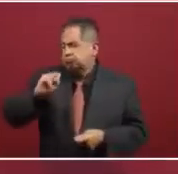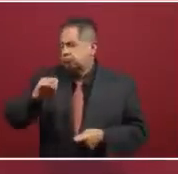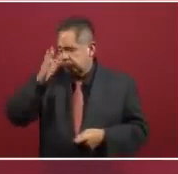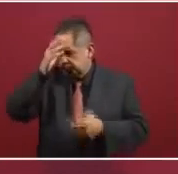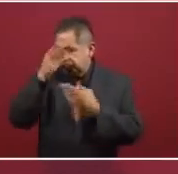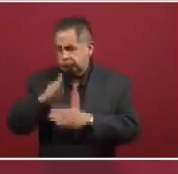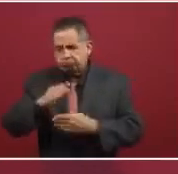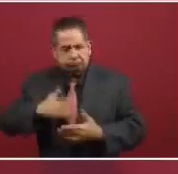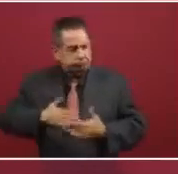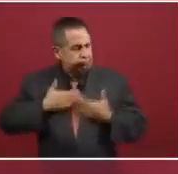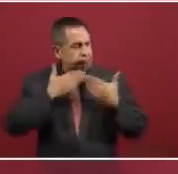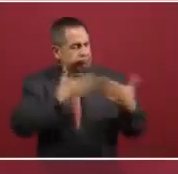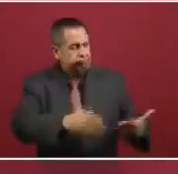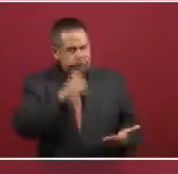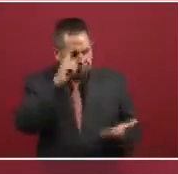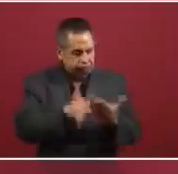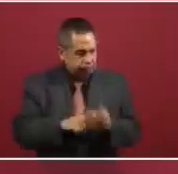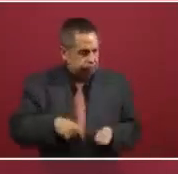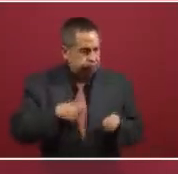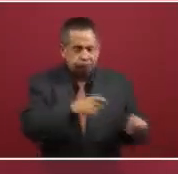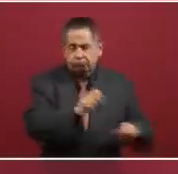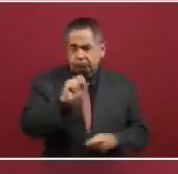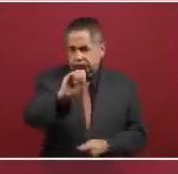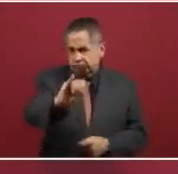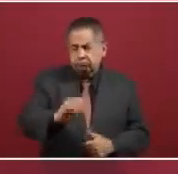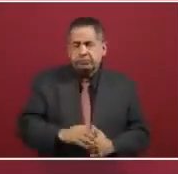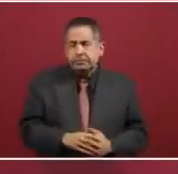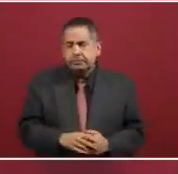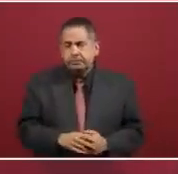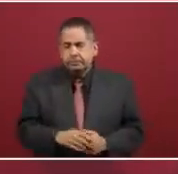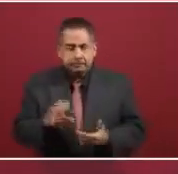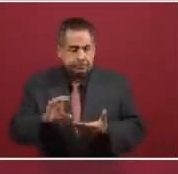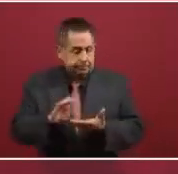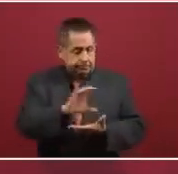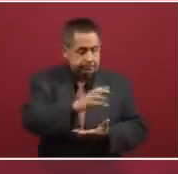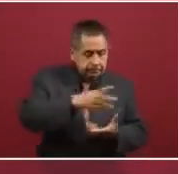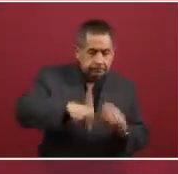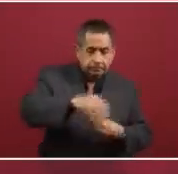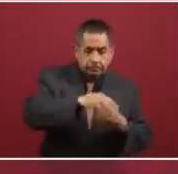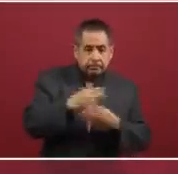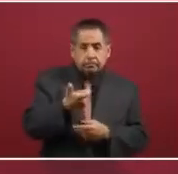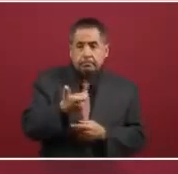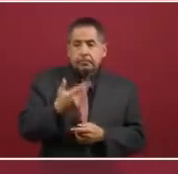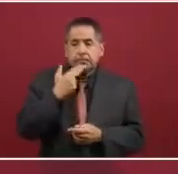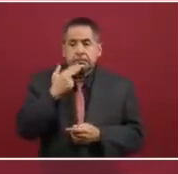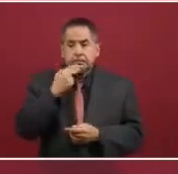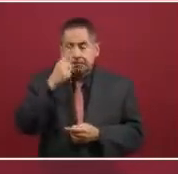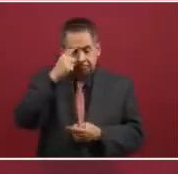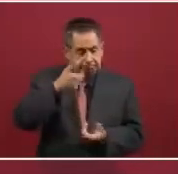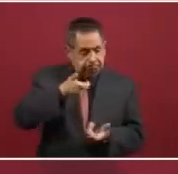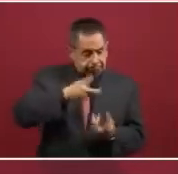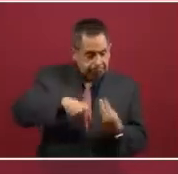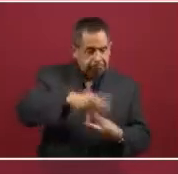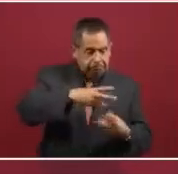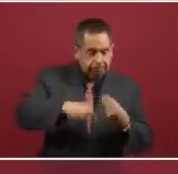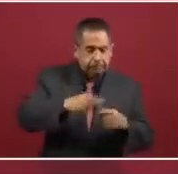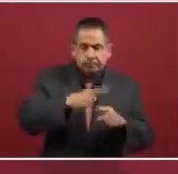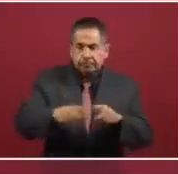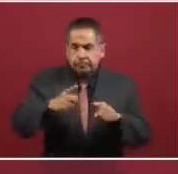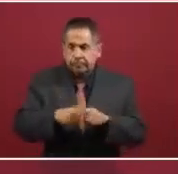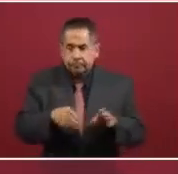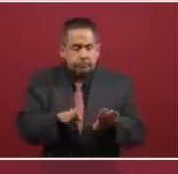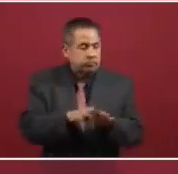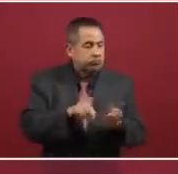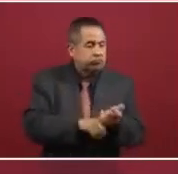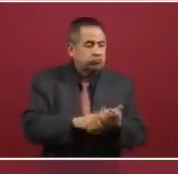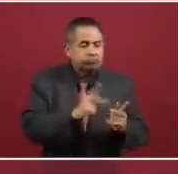Los recursos de este nuevo crédito sindicado serán utilizados principalmente para refinanciar las líneas